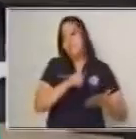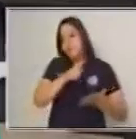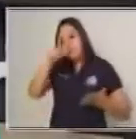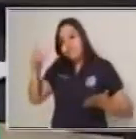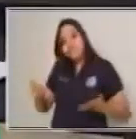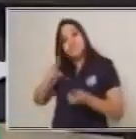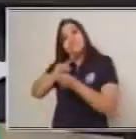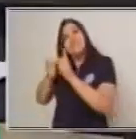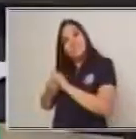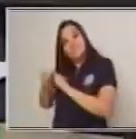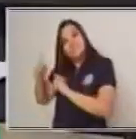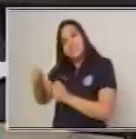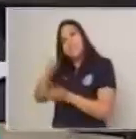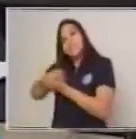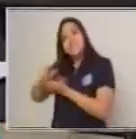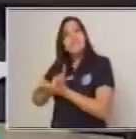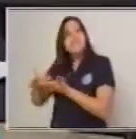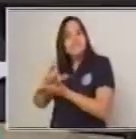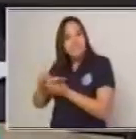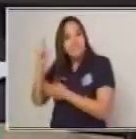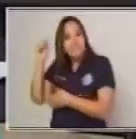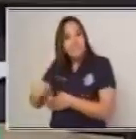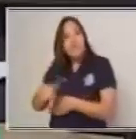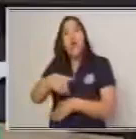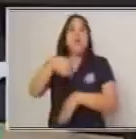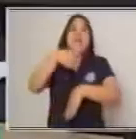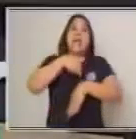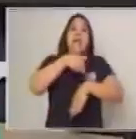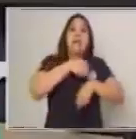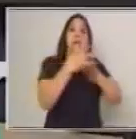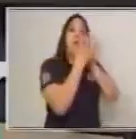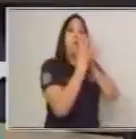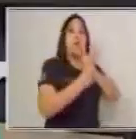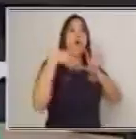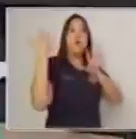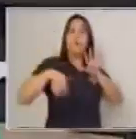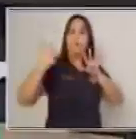tiempo para que puedan copiar este mapa mental.